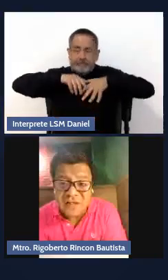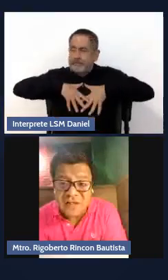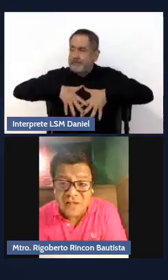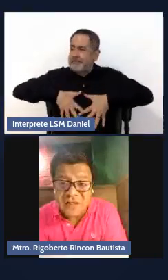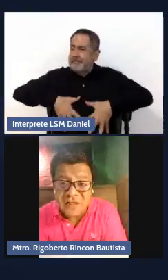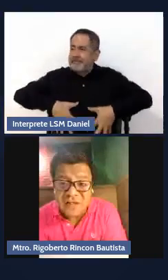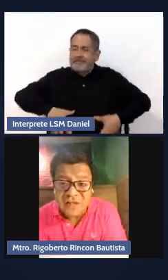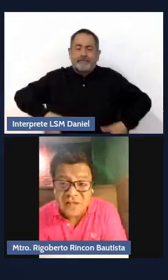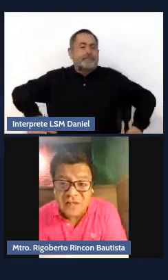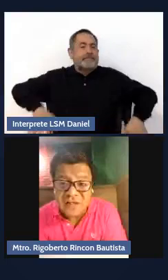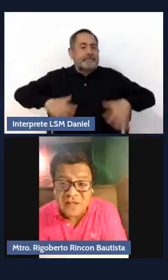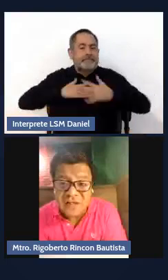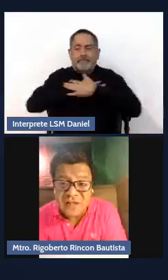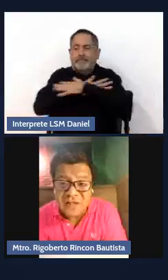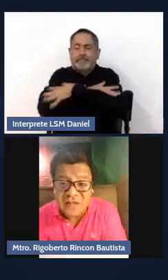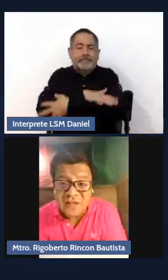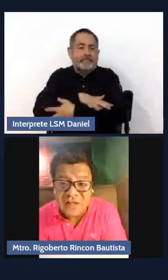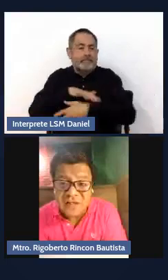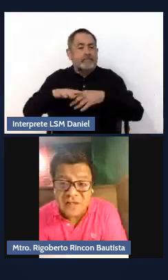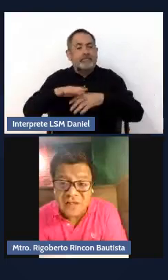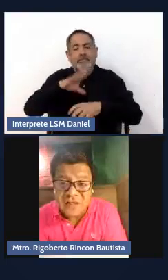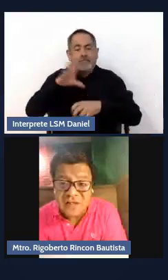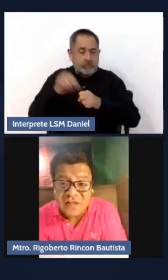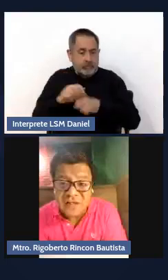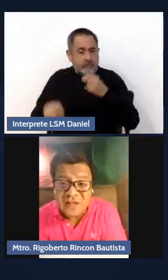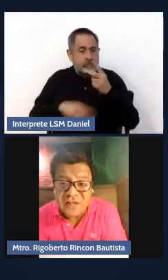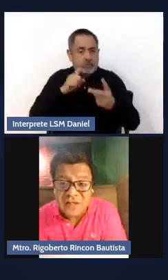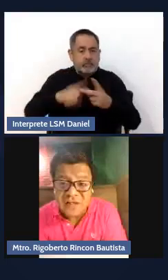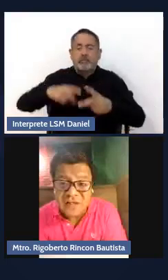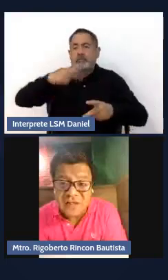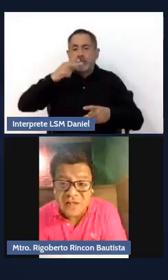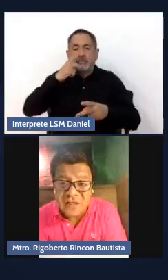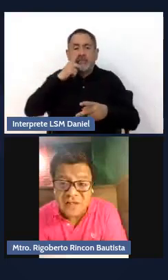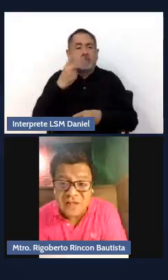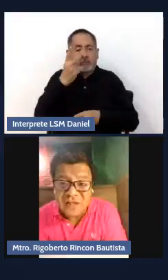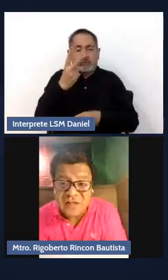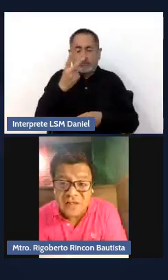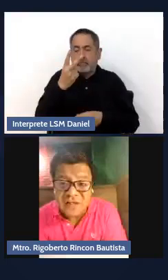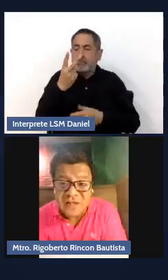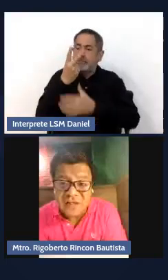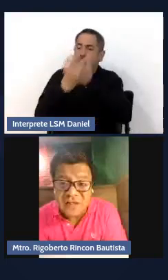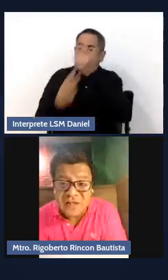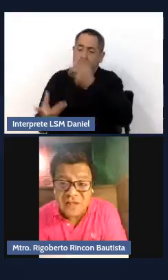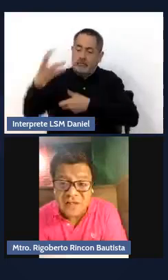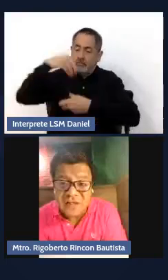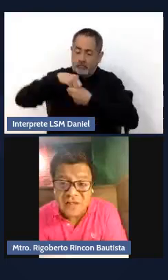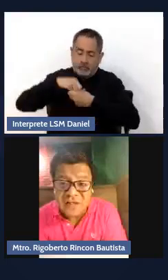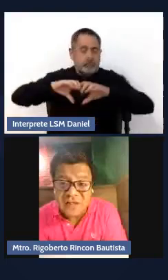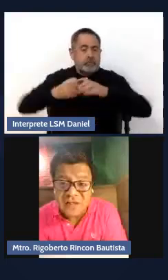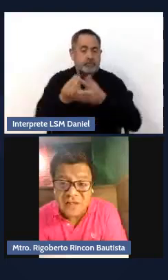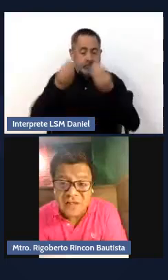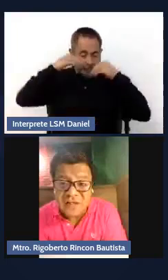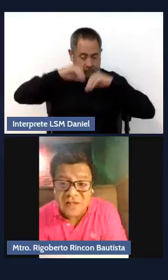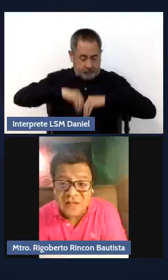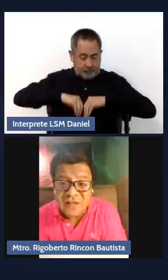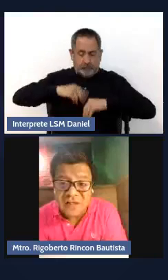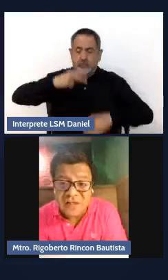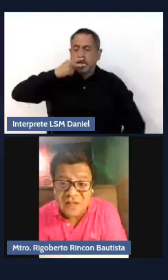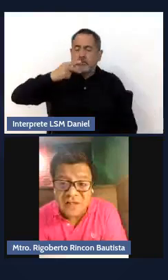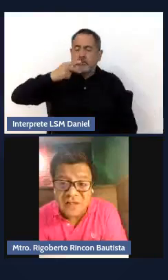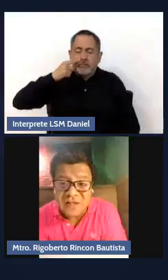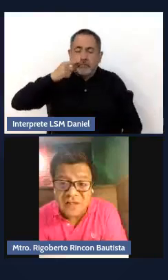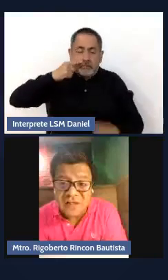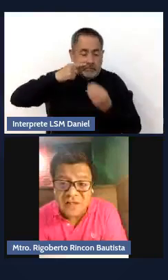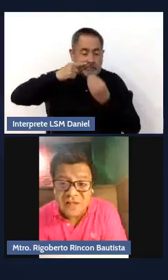nuestro cuerpo. La de segunda mano es la mezcla de dos humos a la que se exhala el fumador y el